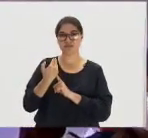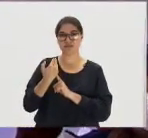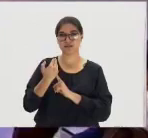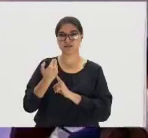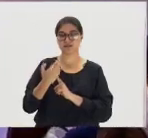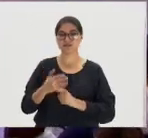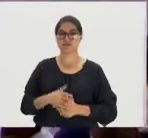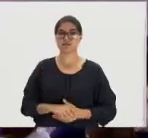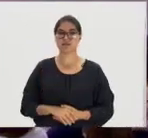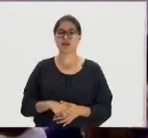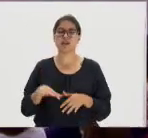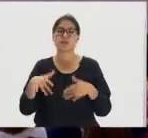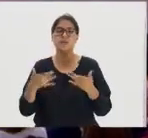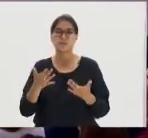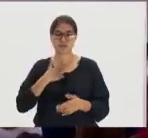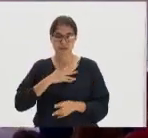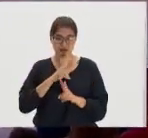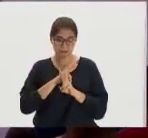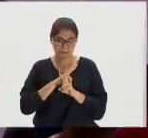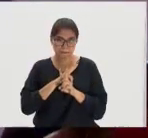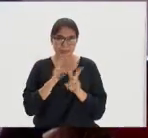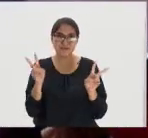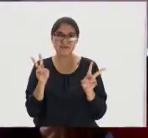¿Y por qué me va a robar la paz?